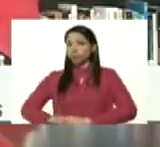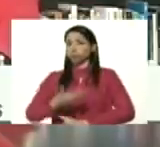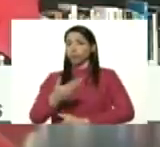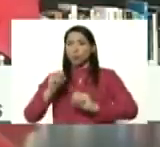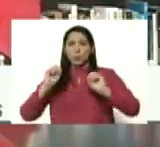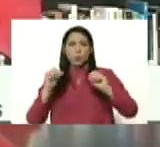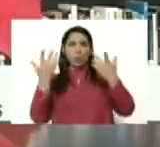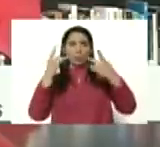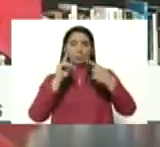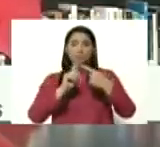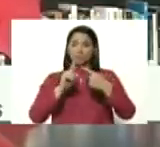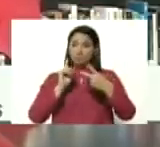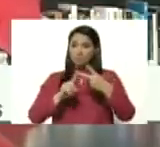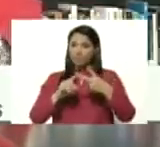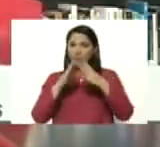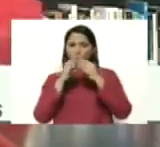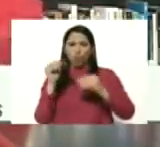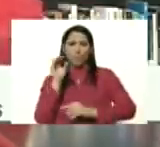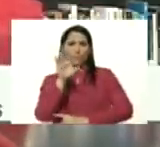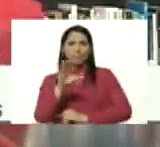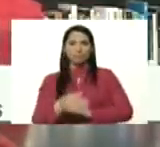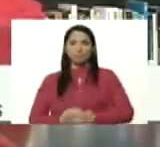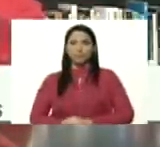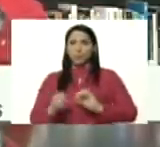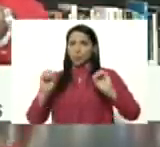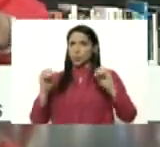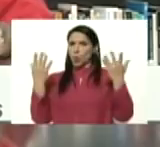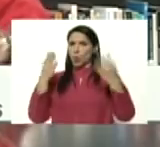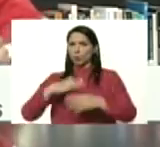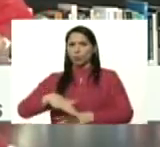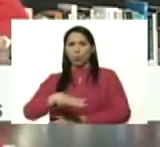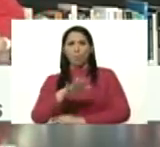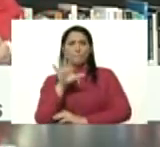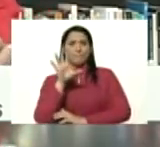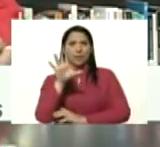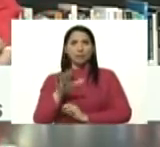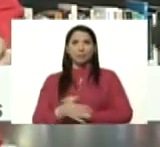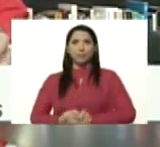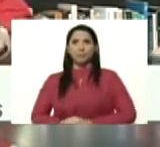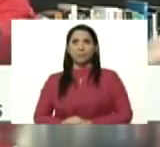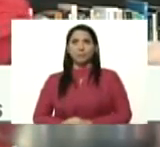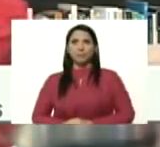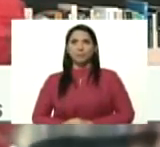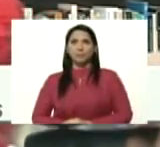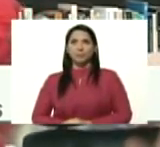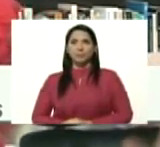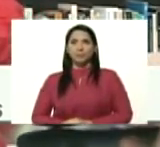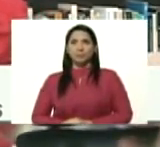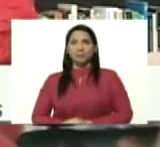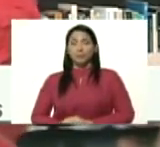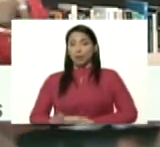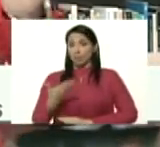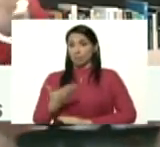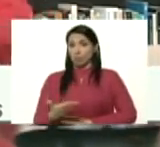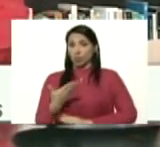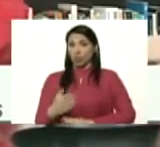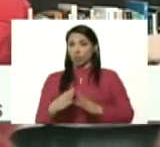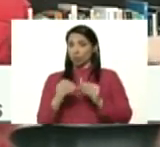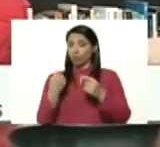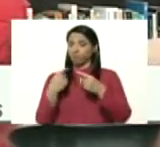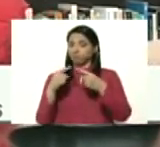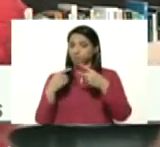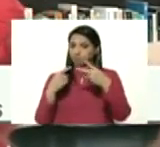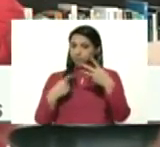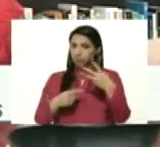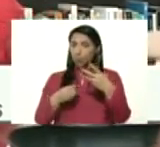logros de todo un país. Logros de todo un país. Muy importante todo esto.